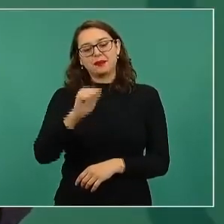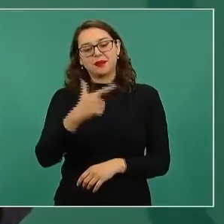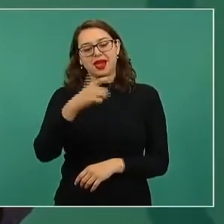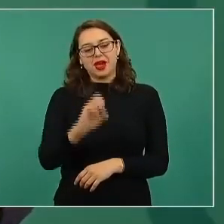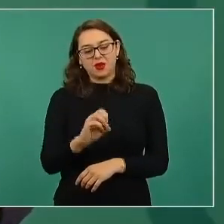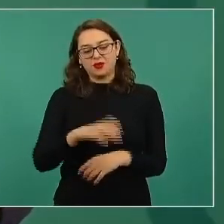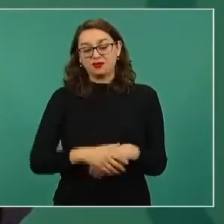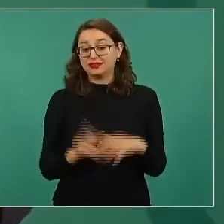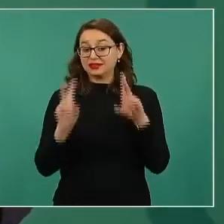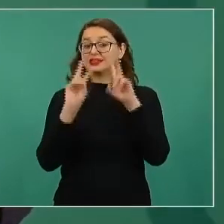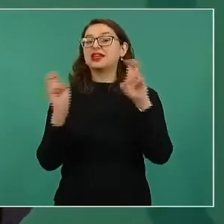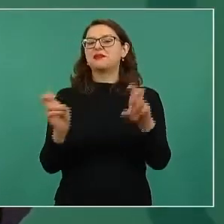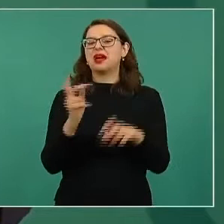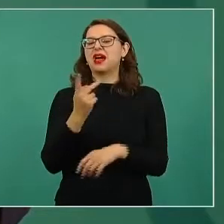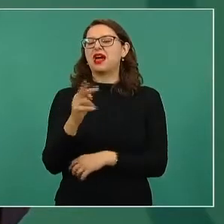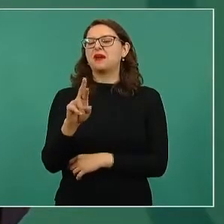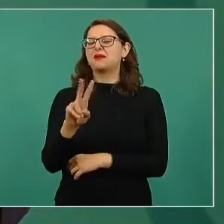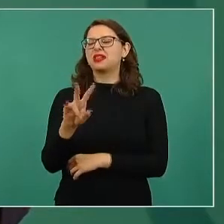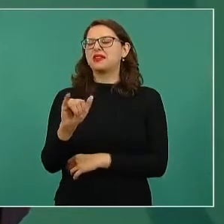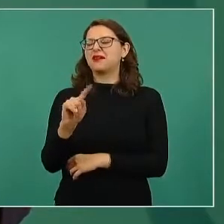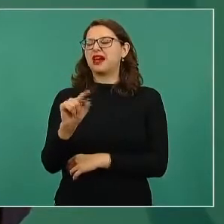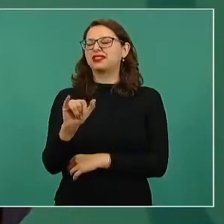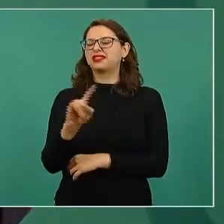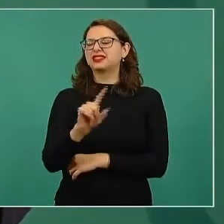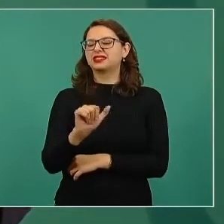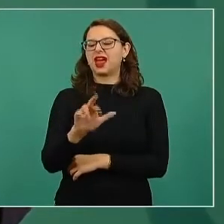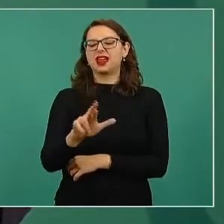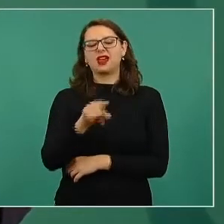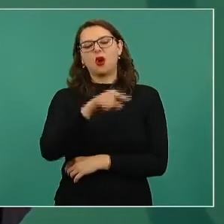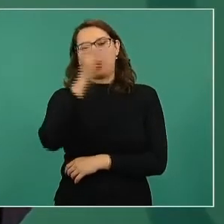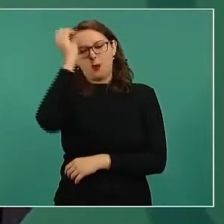sobre las privatizaciones, ese gran escritor,